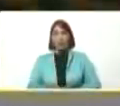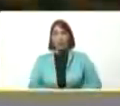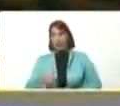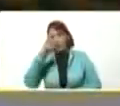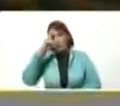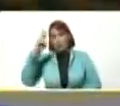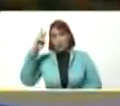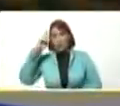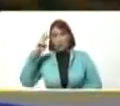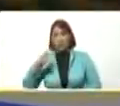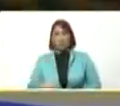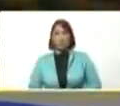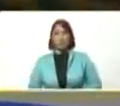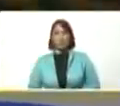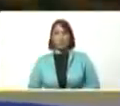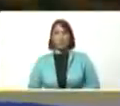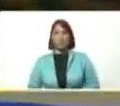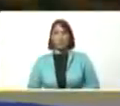canciller.